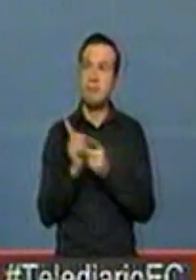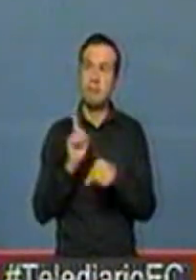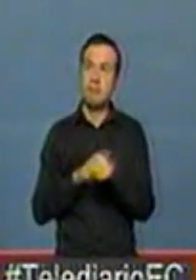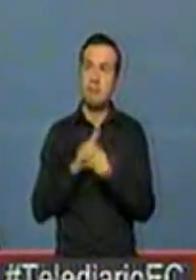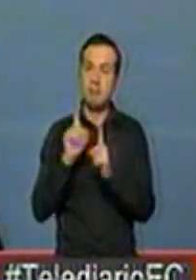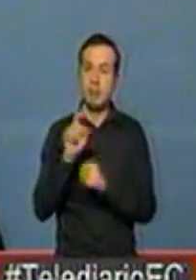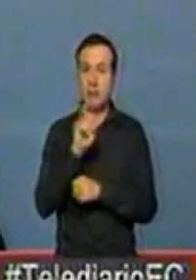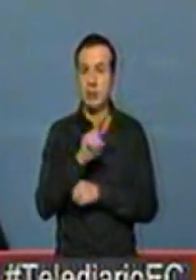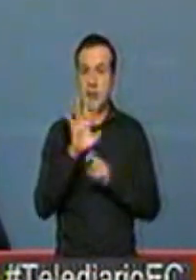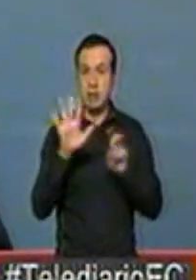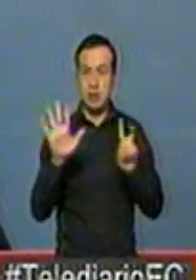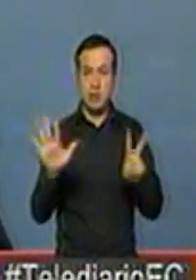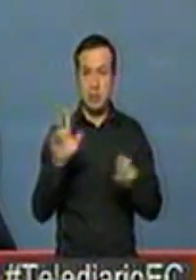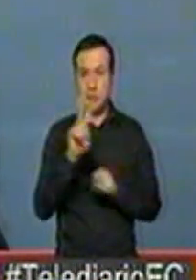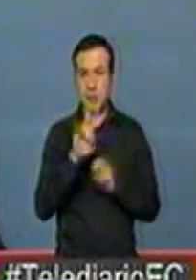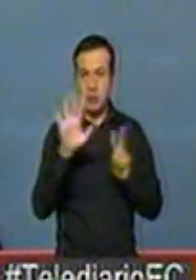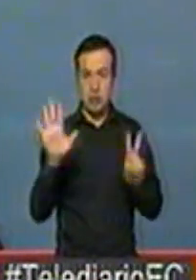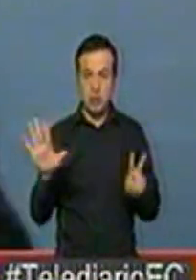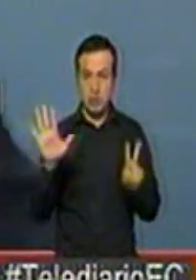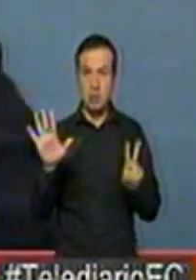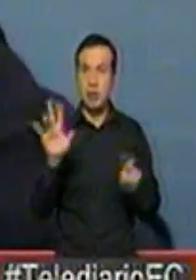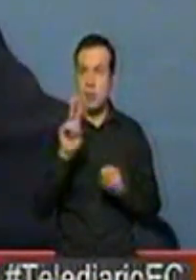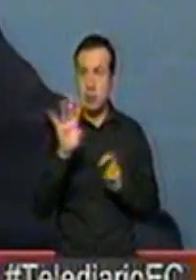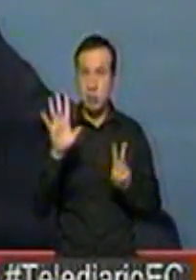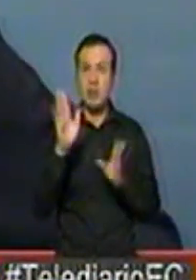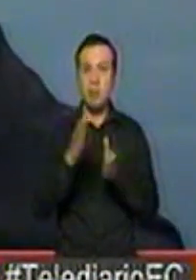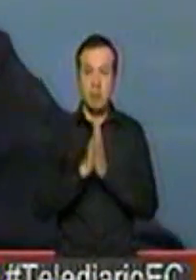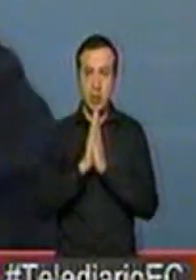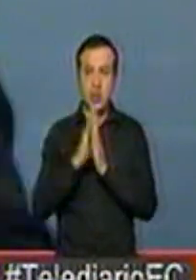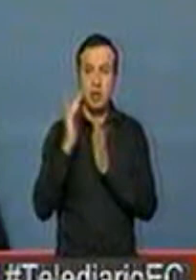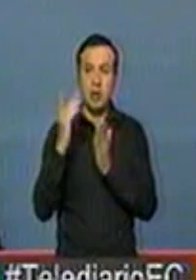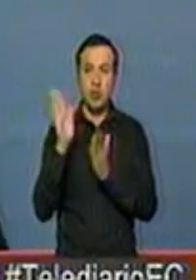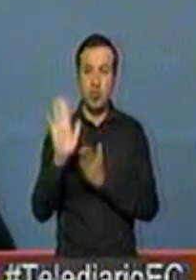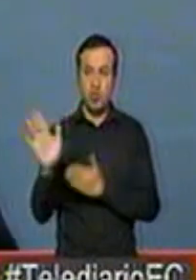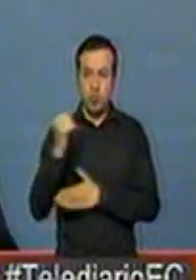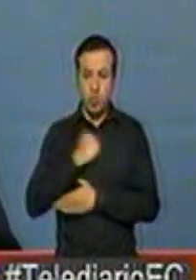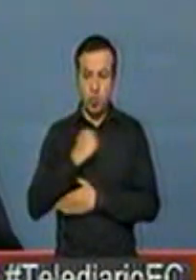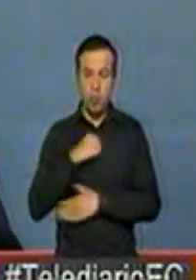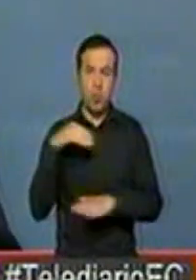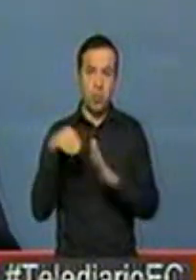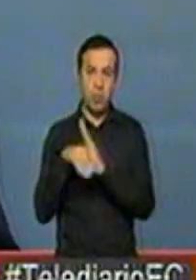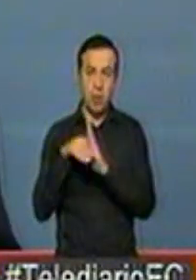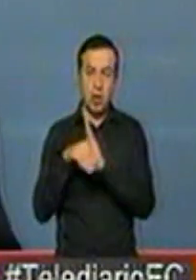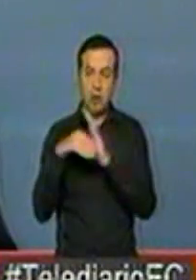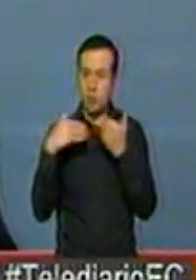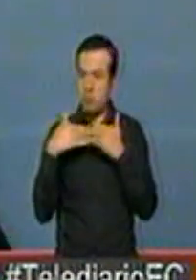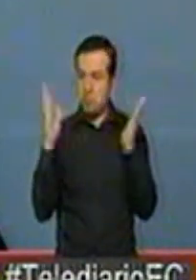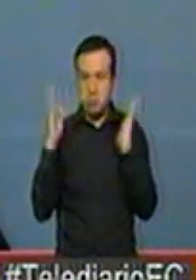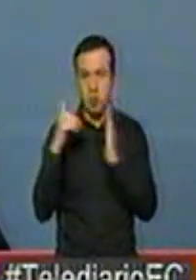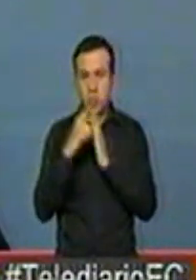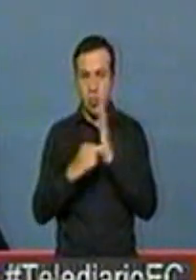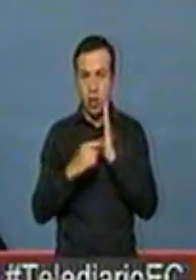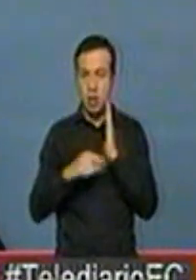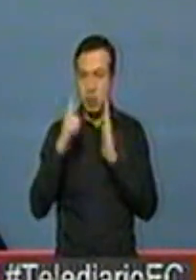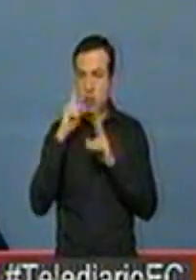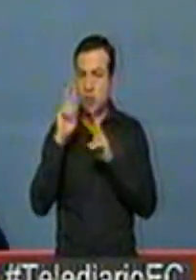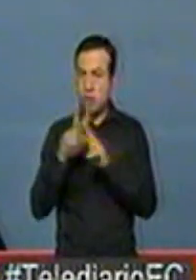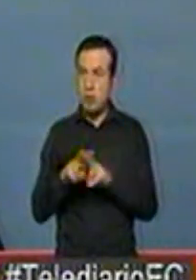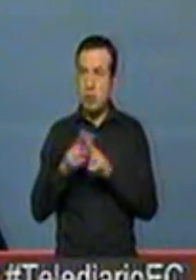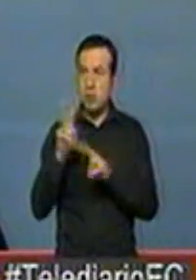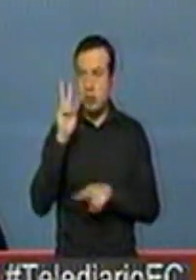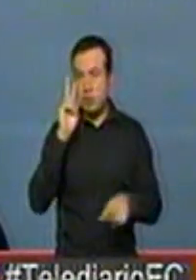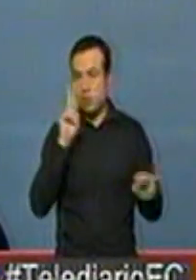27 de los 36 jueces tengo entendido autorizaron el levantamiento del sigilo bancario de sus juez de sus cuentas perdón